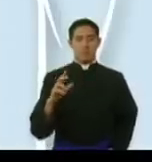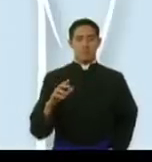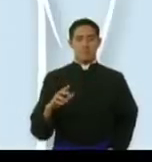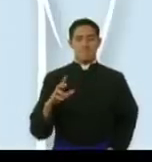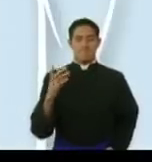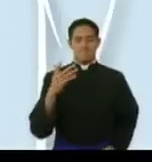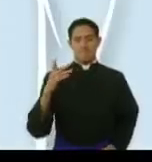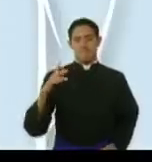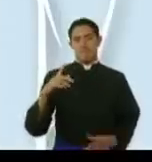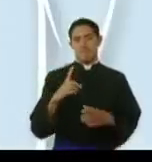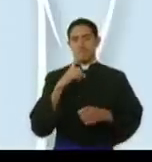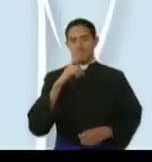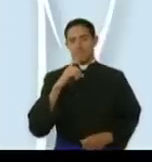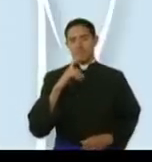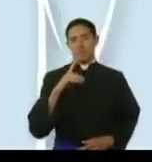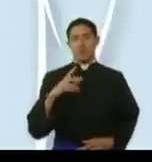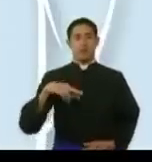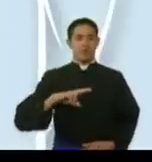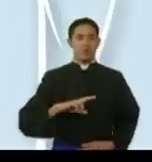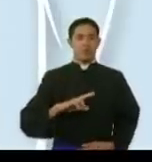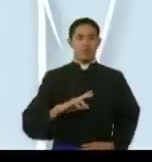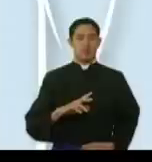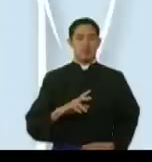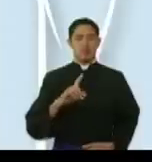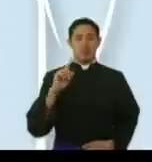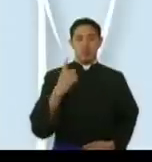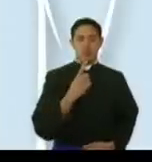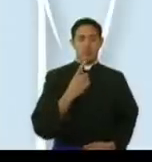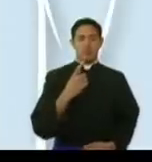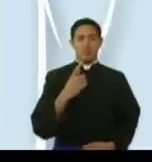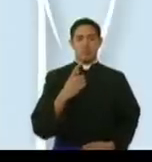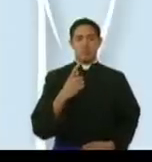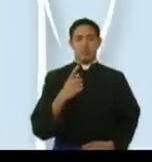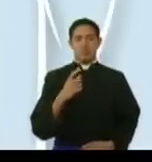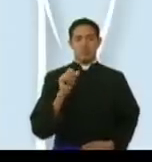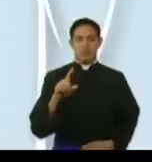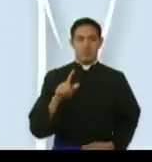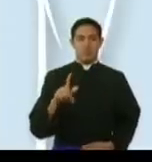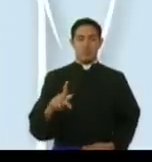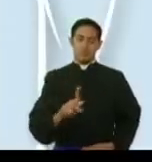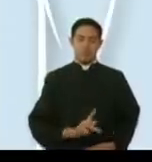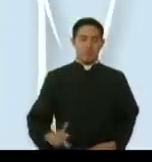y formamos a ser, pasamos a ser parte del pueblo de Dios,